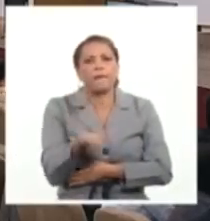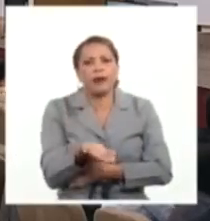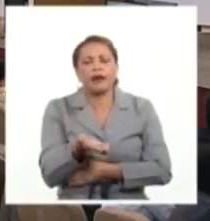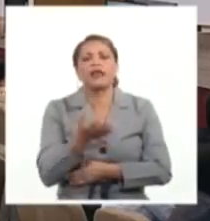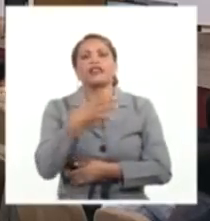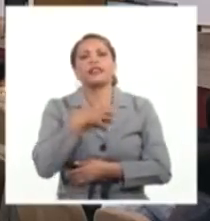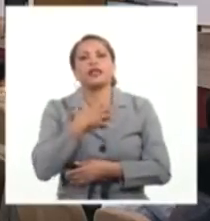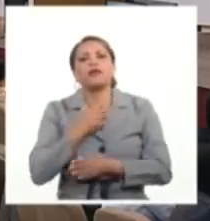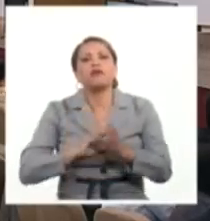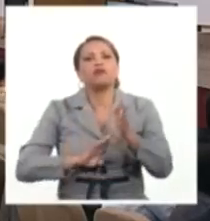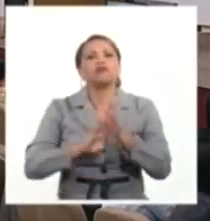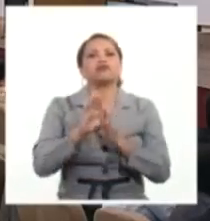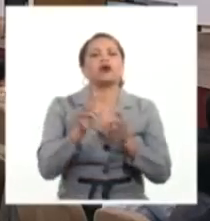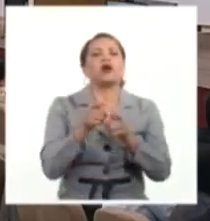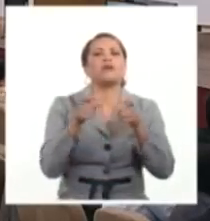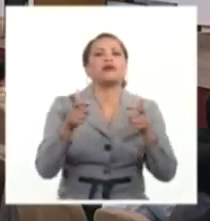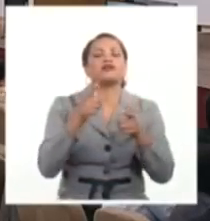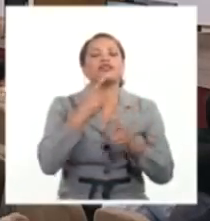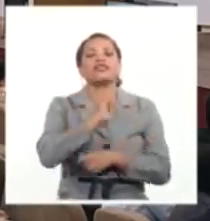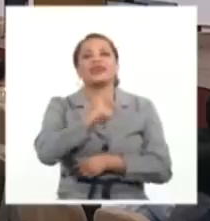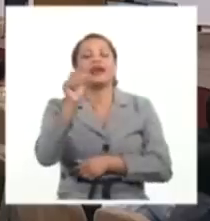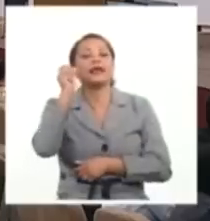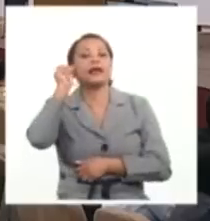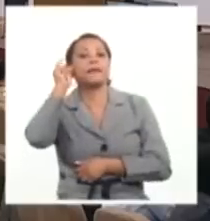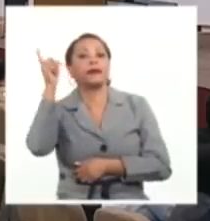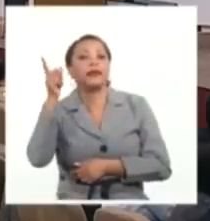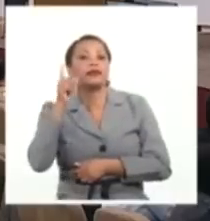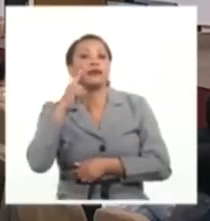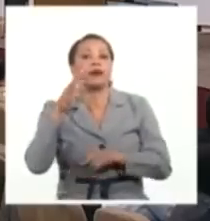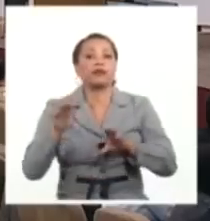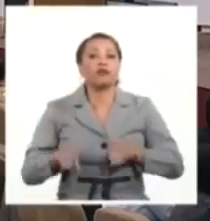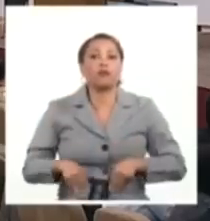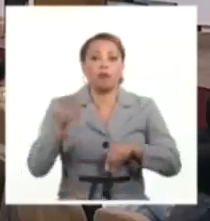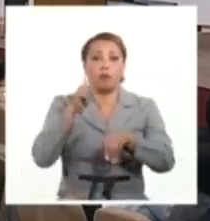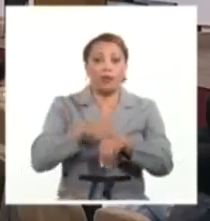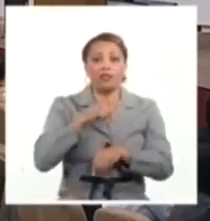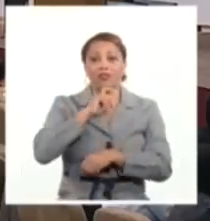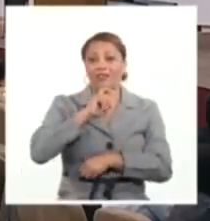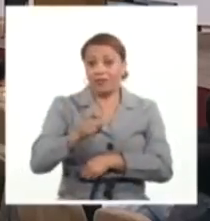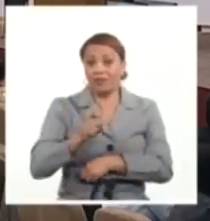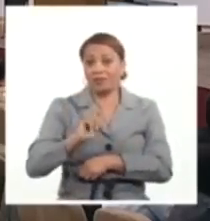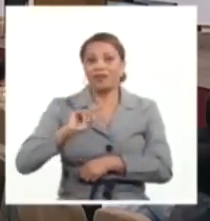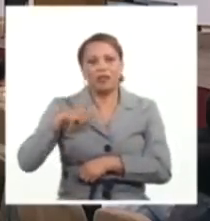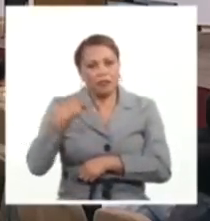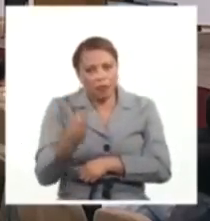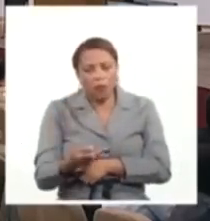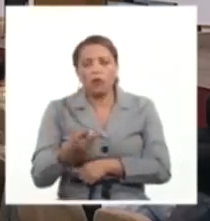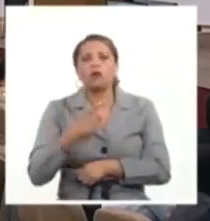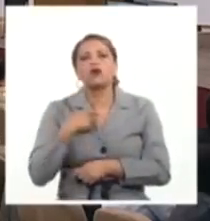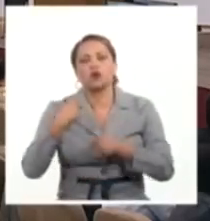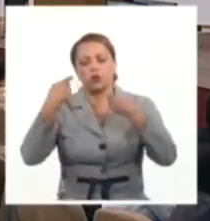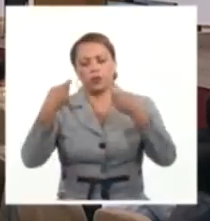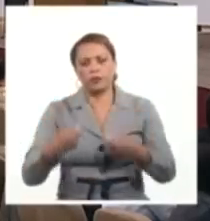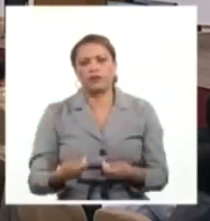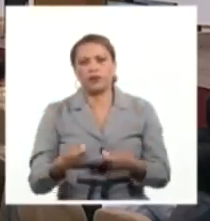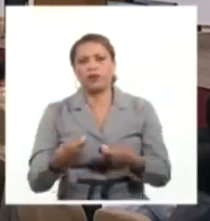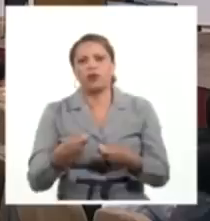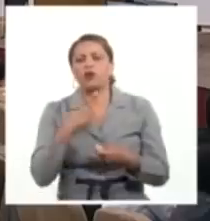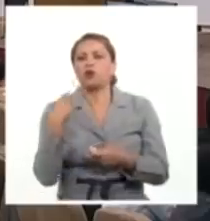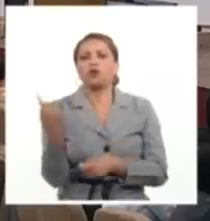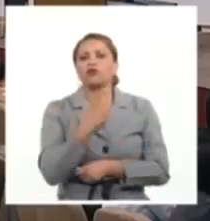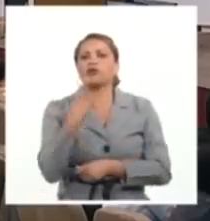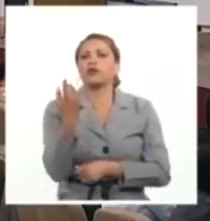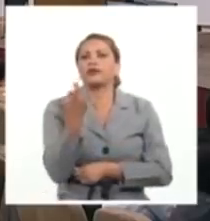alcanza un crecimiento y se ganan experiencias para asumir los momentos difíciles con decisión, con la ecuanimidad